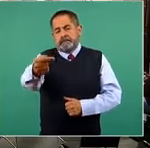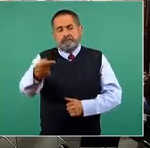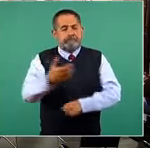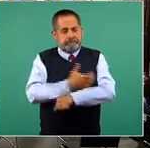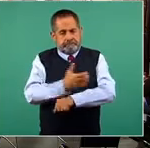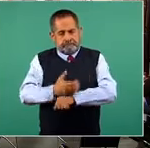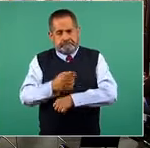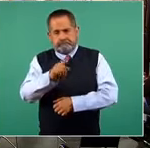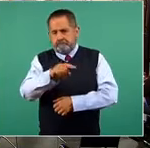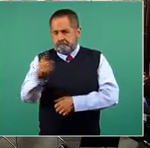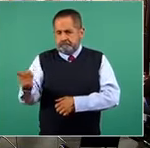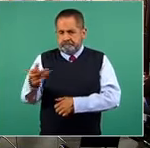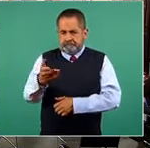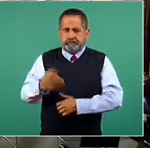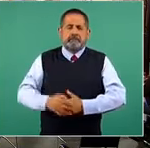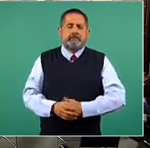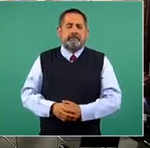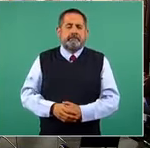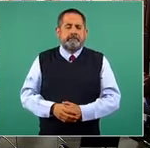compañero, regresamos acá con ustedes.